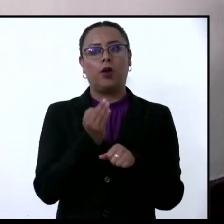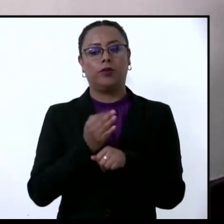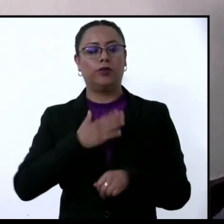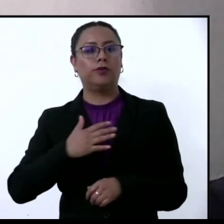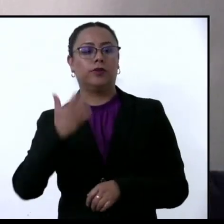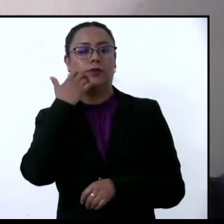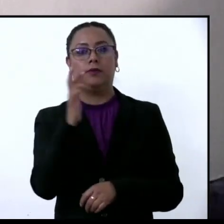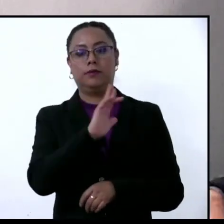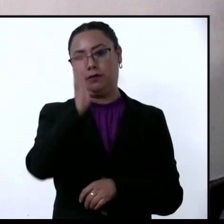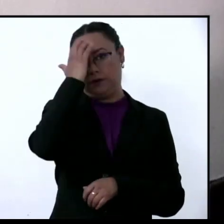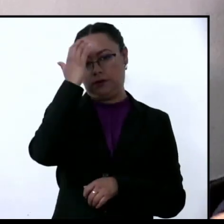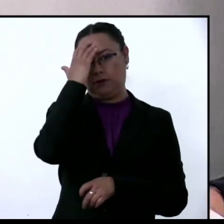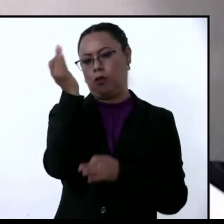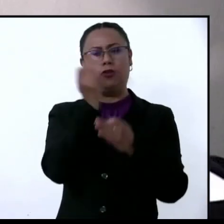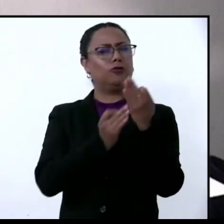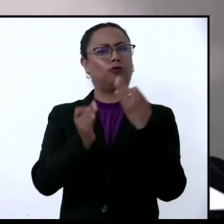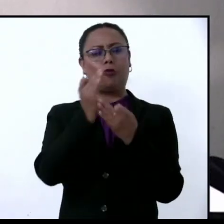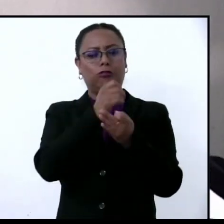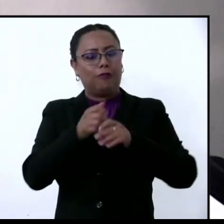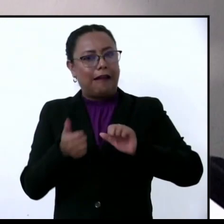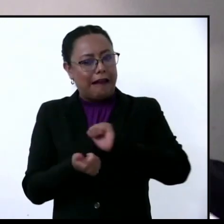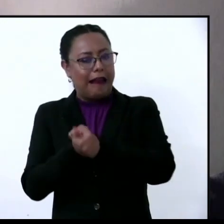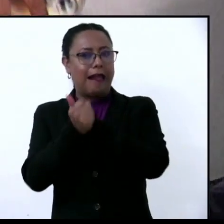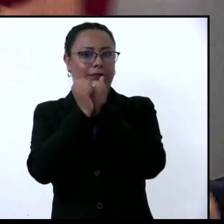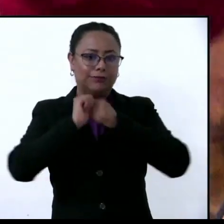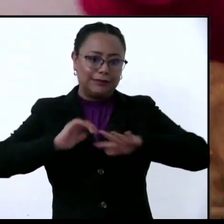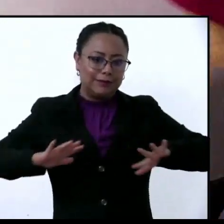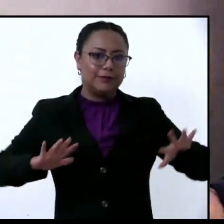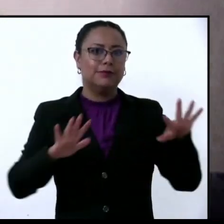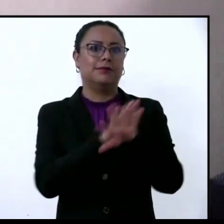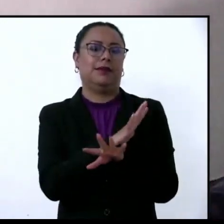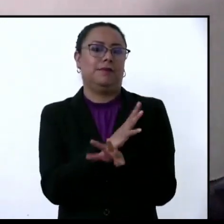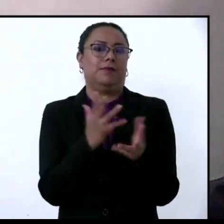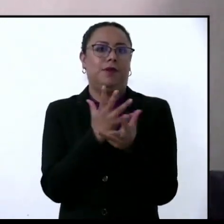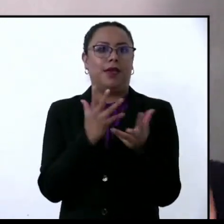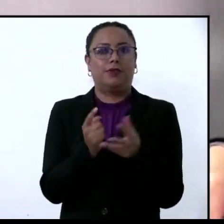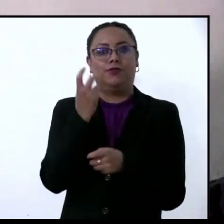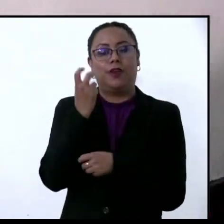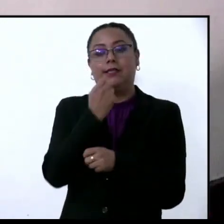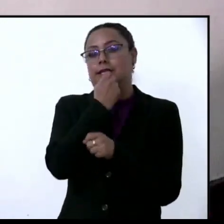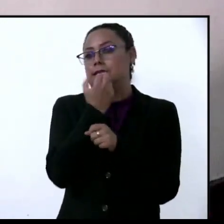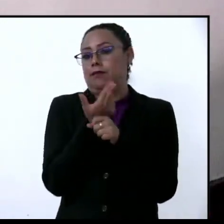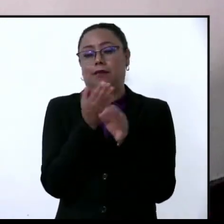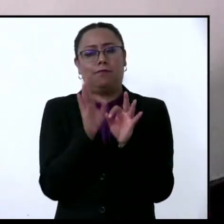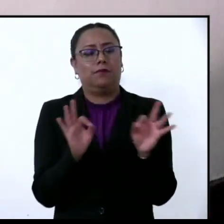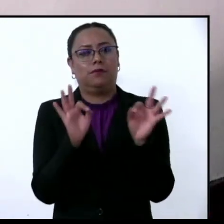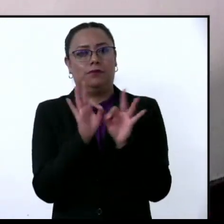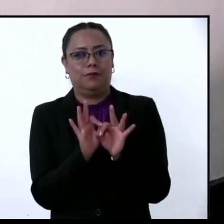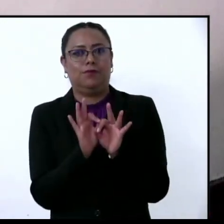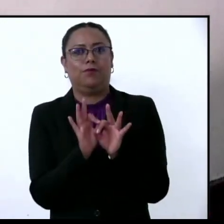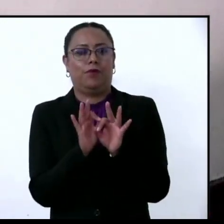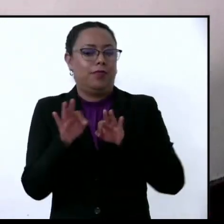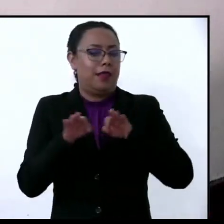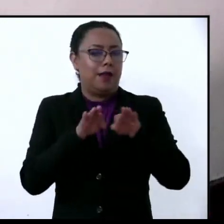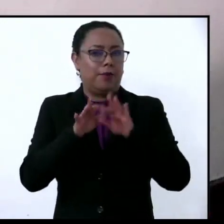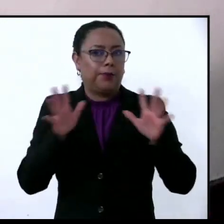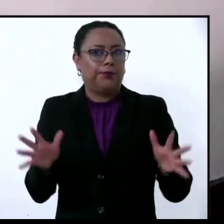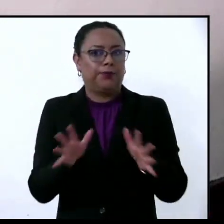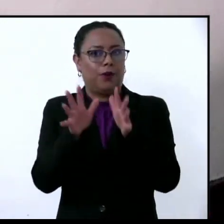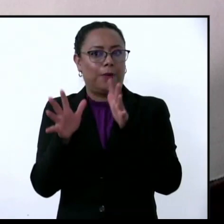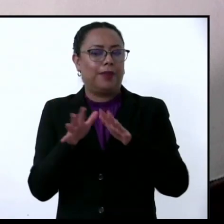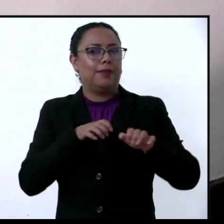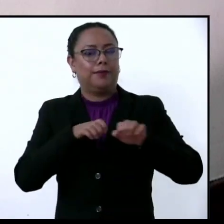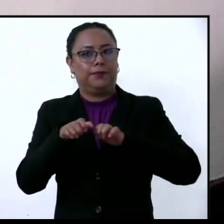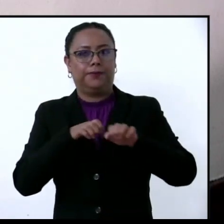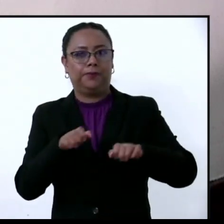la gran vuelta que le ha dado a una secretaría tan importante como la que es Trabajo y Fomento al Empleo.